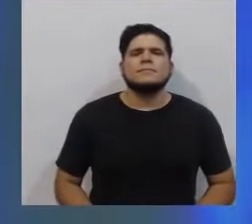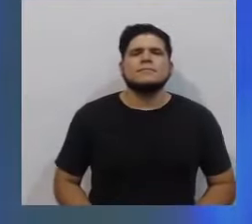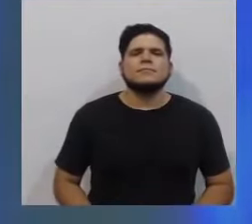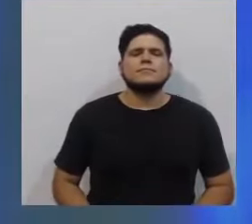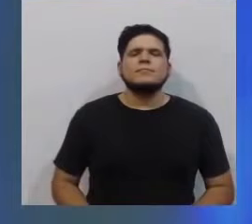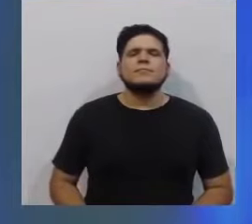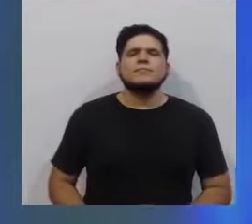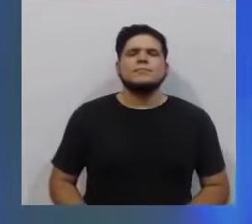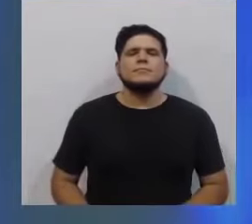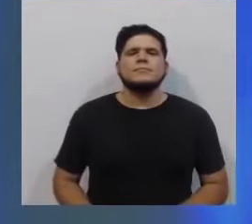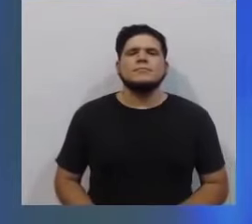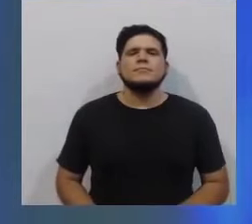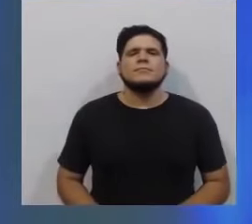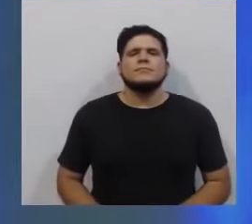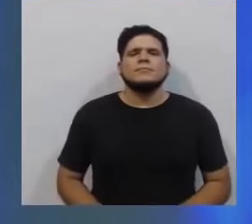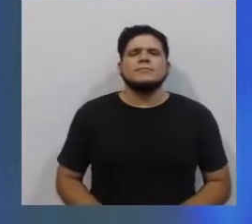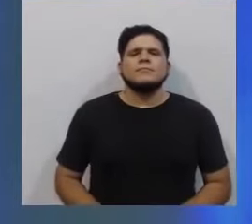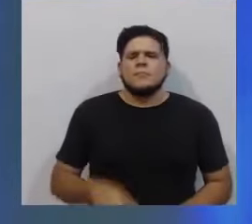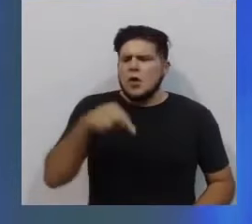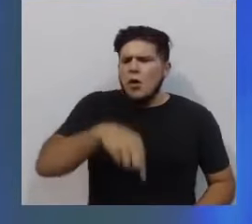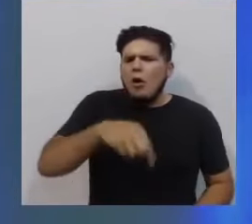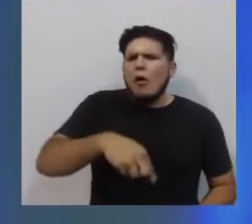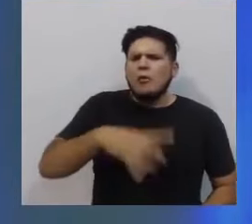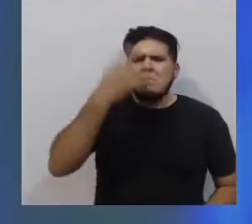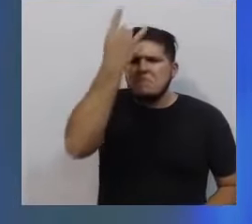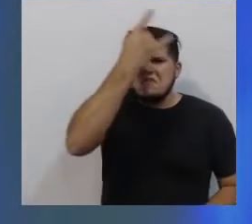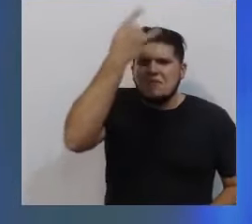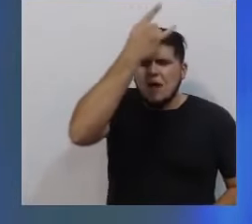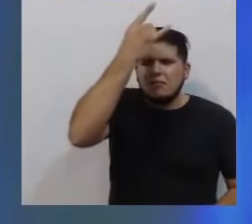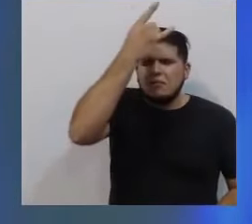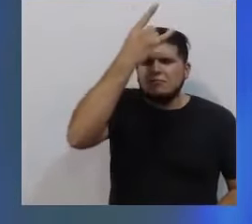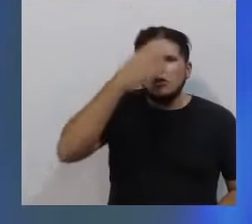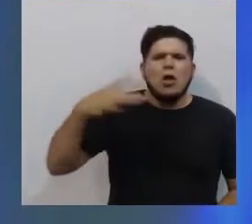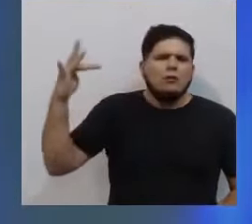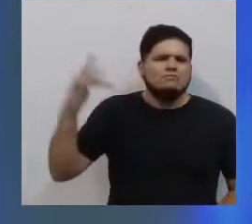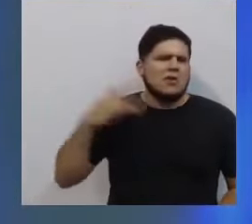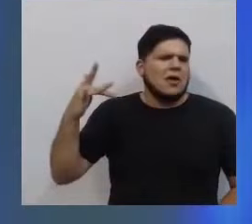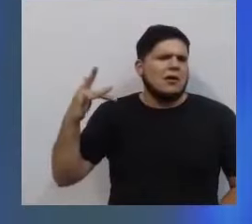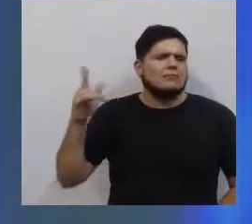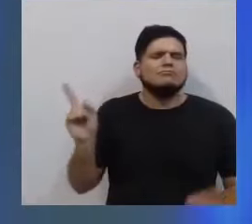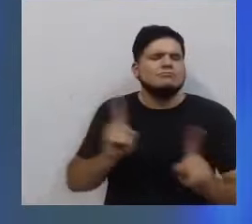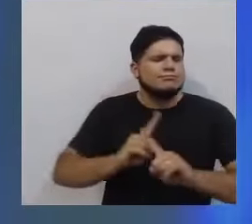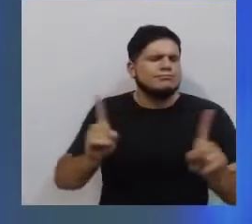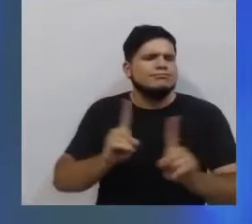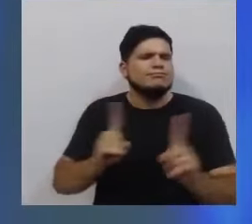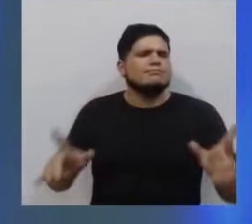enemigos hoy no me podrán tocar y usted comienza la jornada